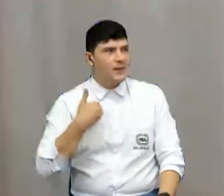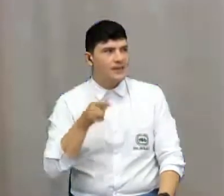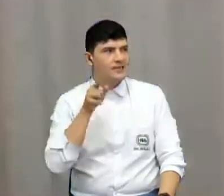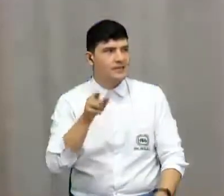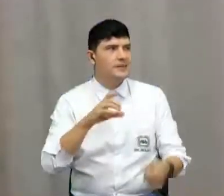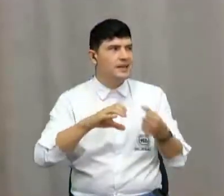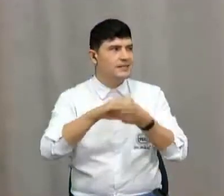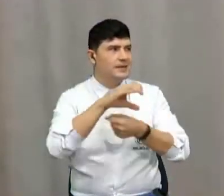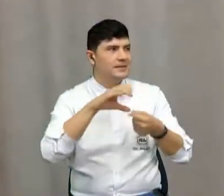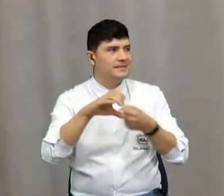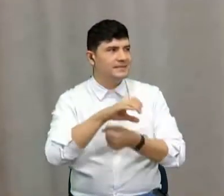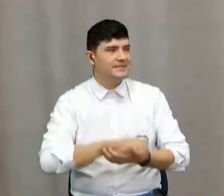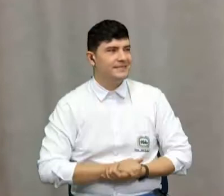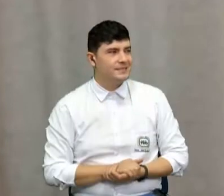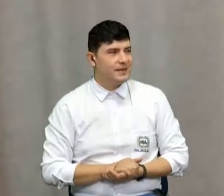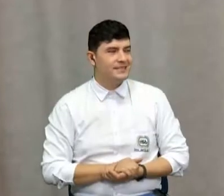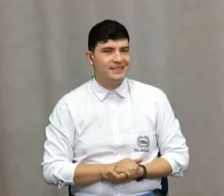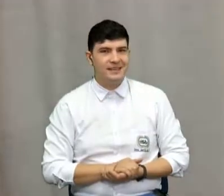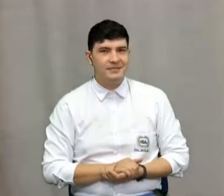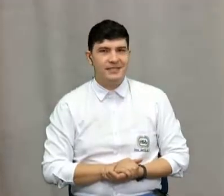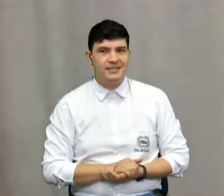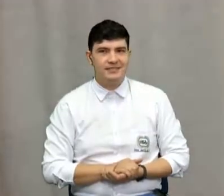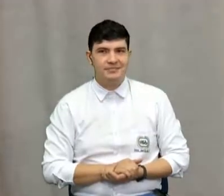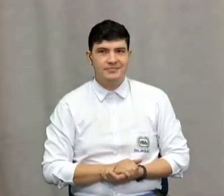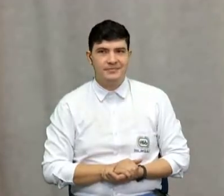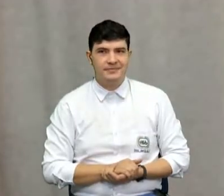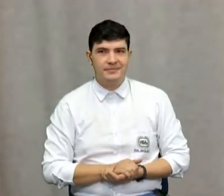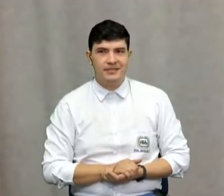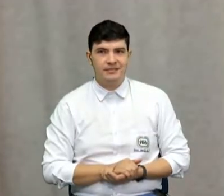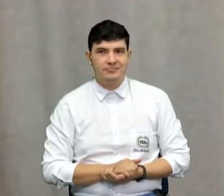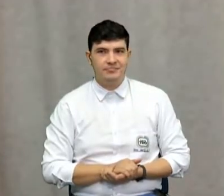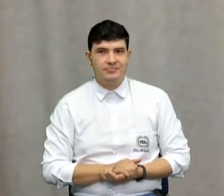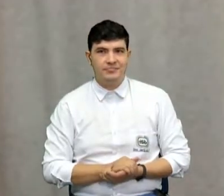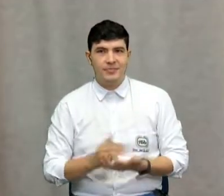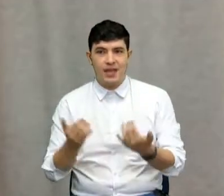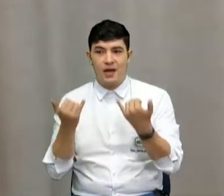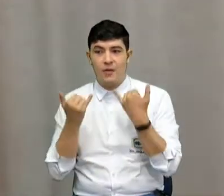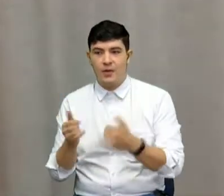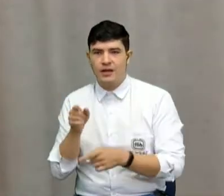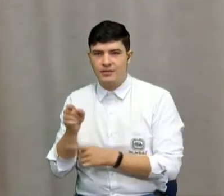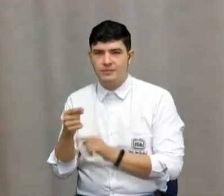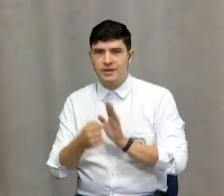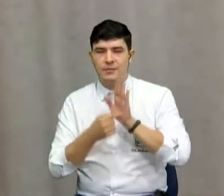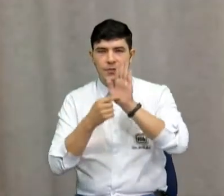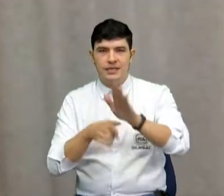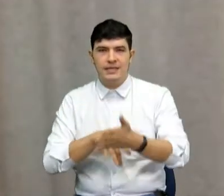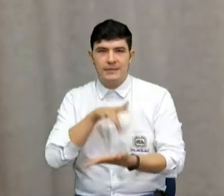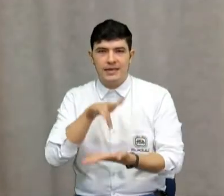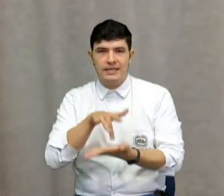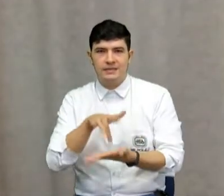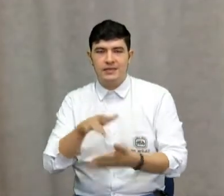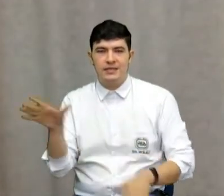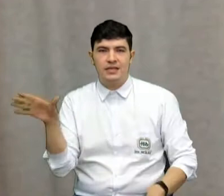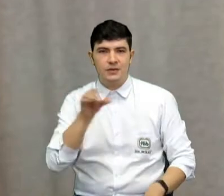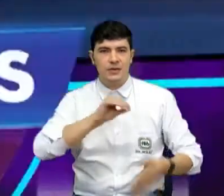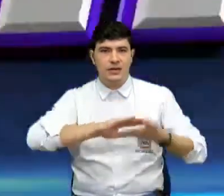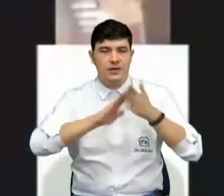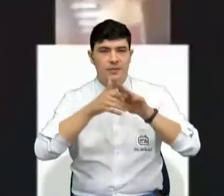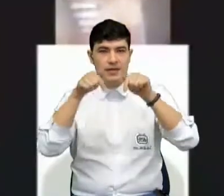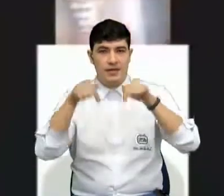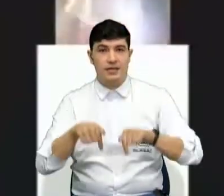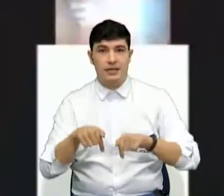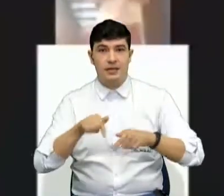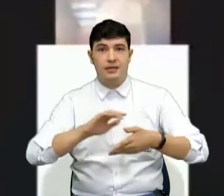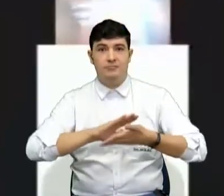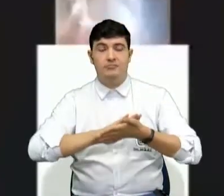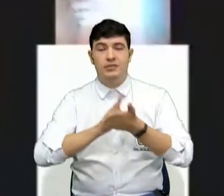Este año el evento se realizará por medio de las plataformas YouTube y Facebook. En esta oportunidad contamos con la participación de toda la comunidad educativa. Sin